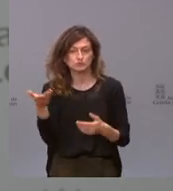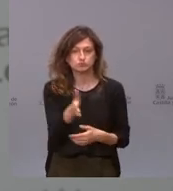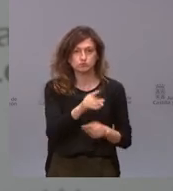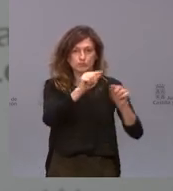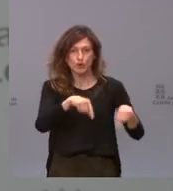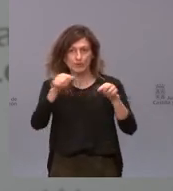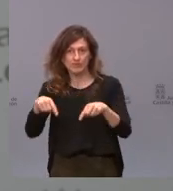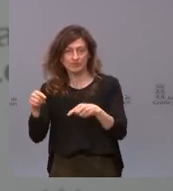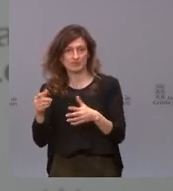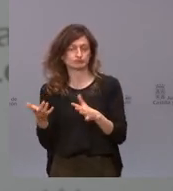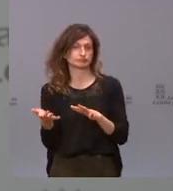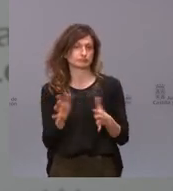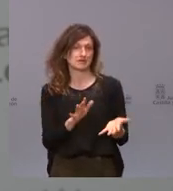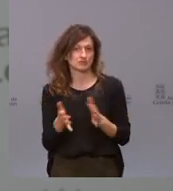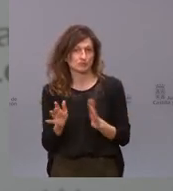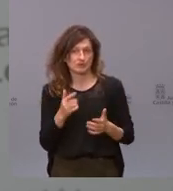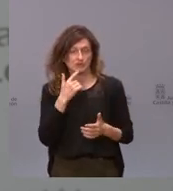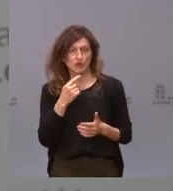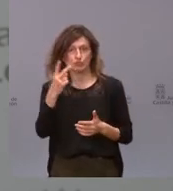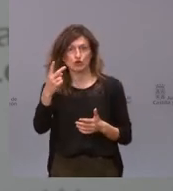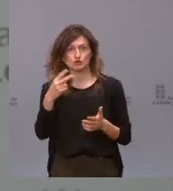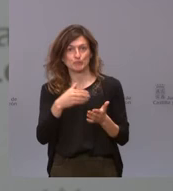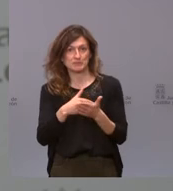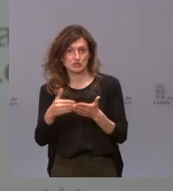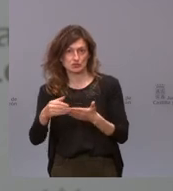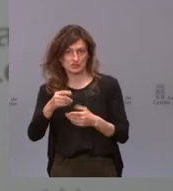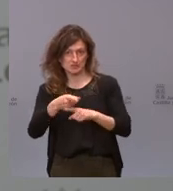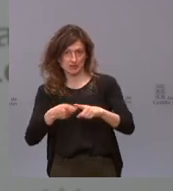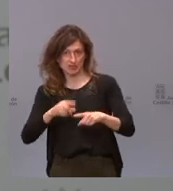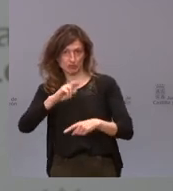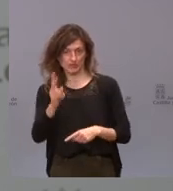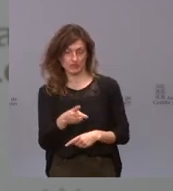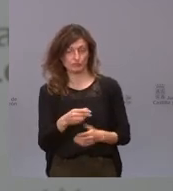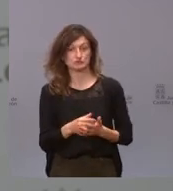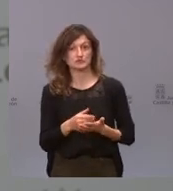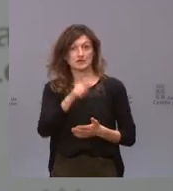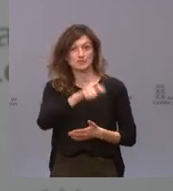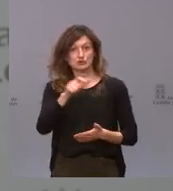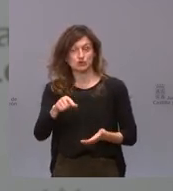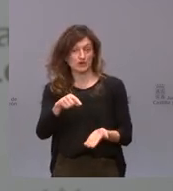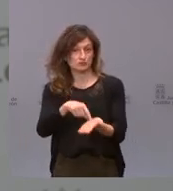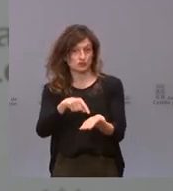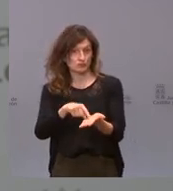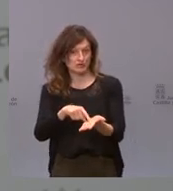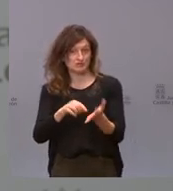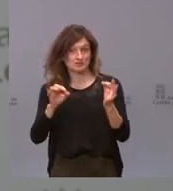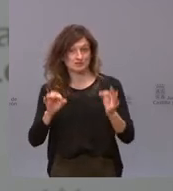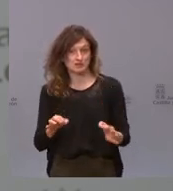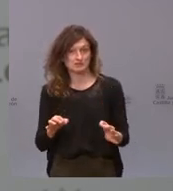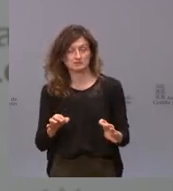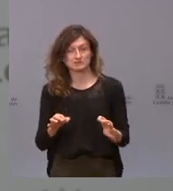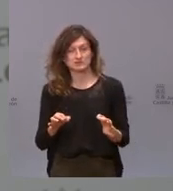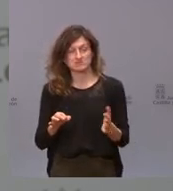provincias pues estaríamos hablando aproximadamente de unos dos millones y medio de euros y las personas contribuyentes pues hacen de estas